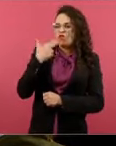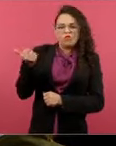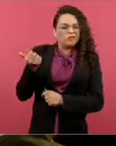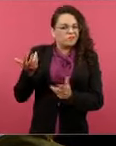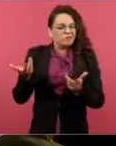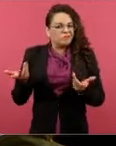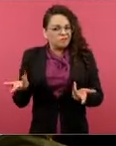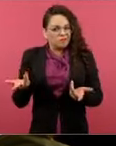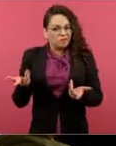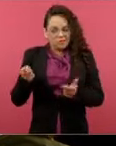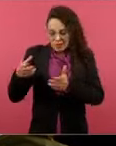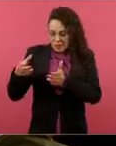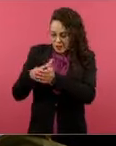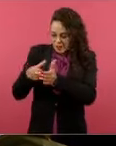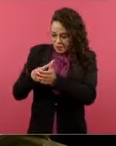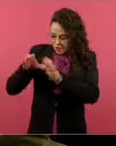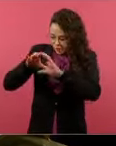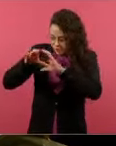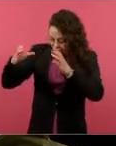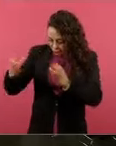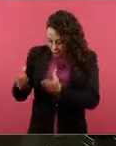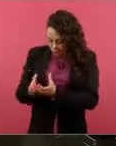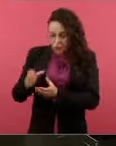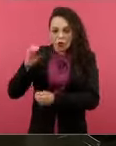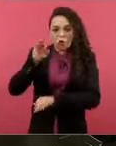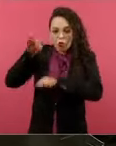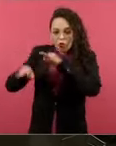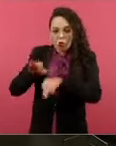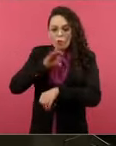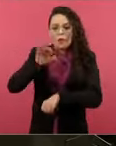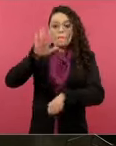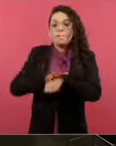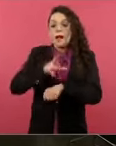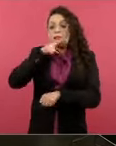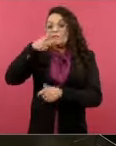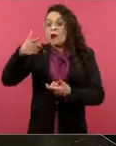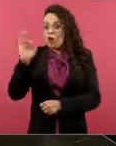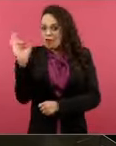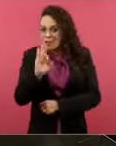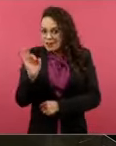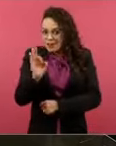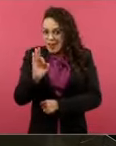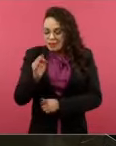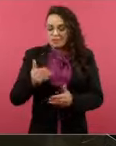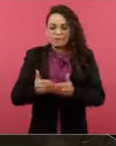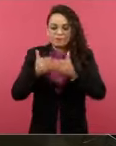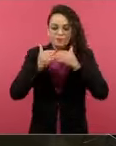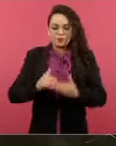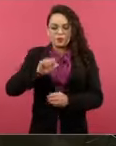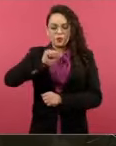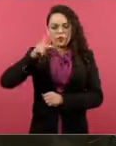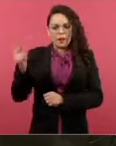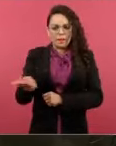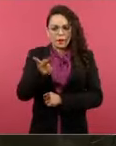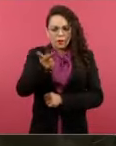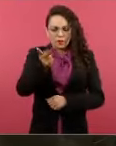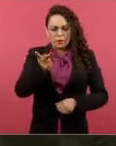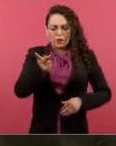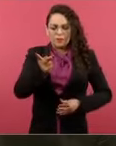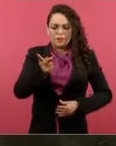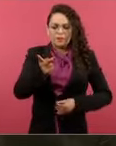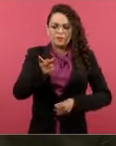podríamos mejorar en ella. Siguiente. Bien, la segunda pregunta es, ¿qué